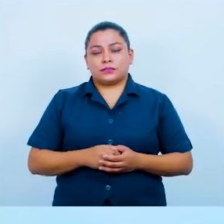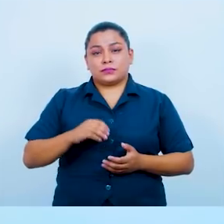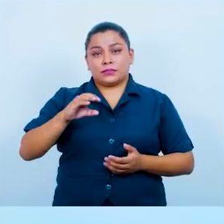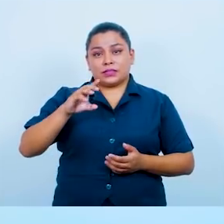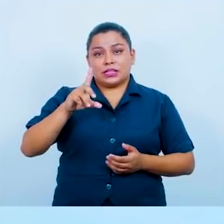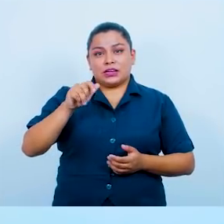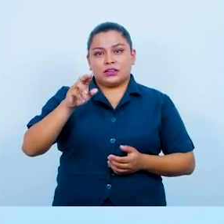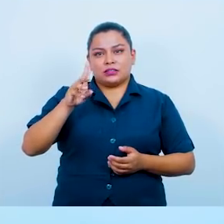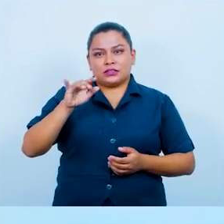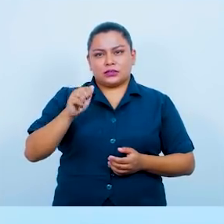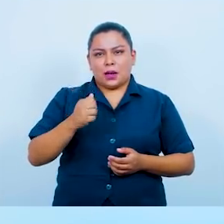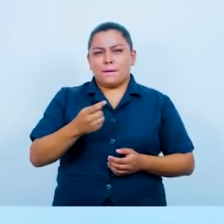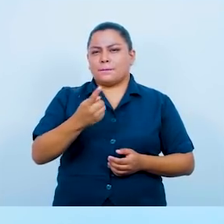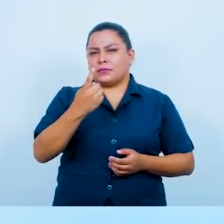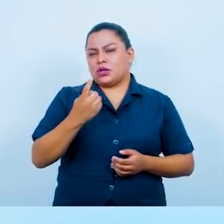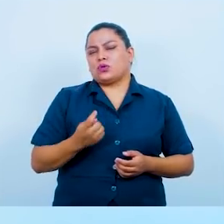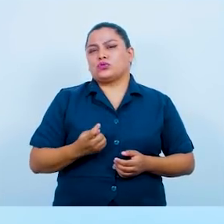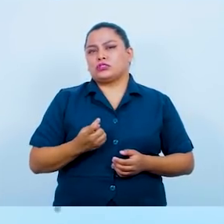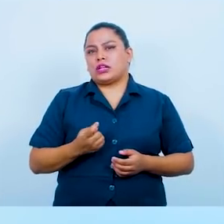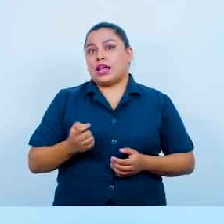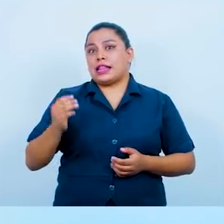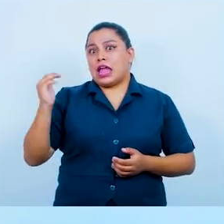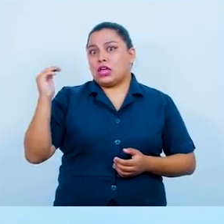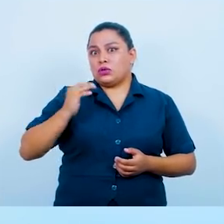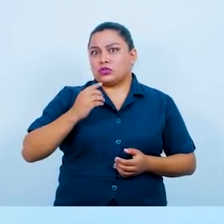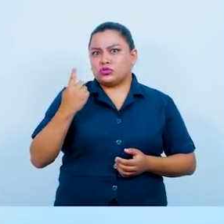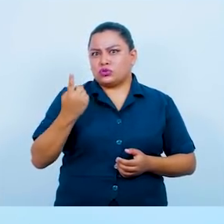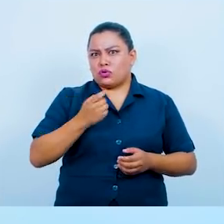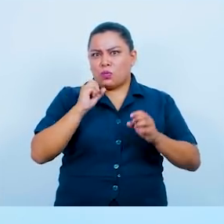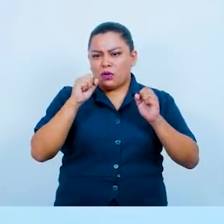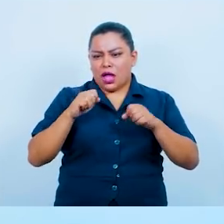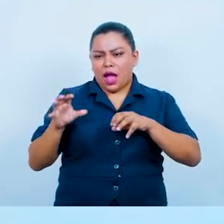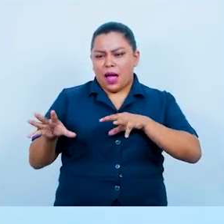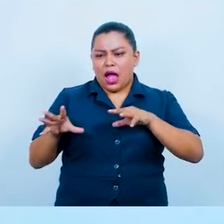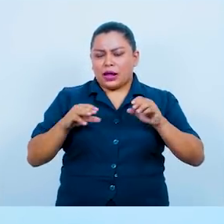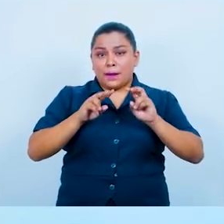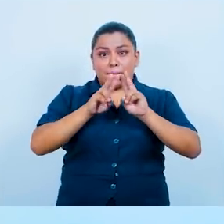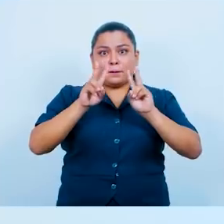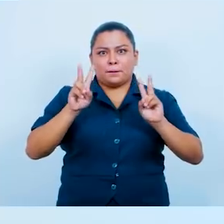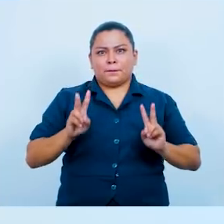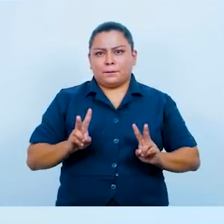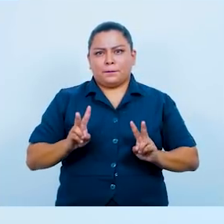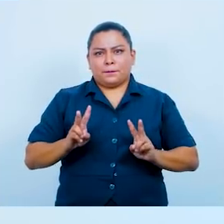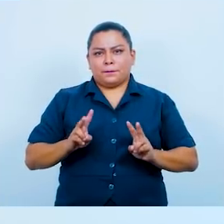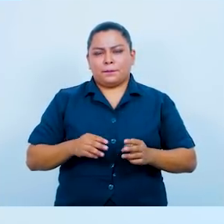Claudia nos pregunta, ¿la educomunicación solo puede aplicarse en la virtualidad?